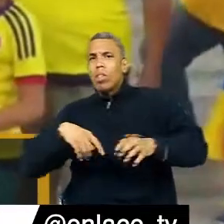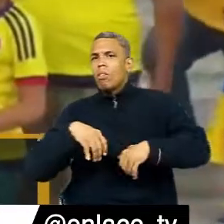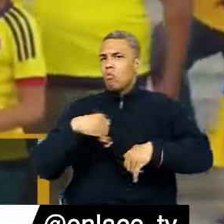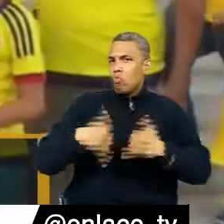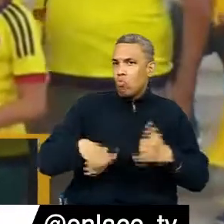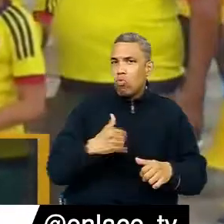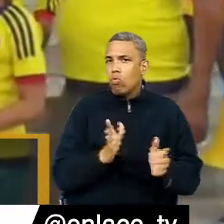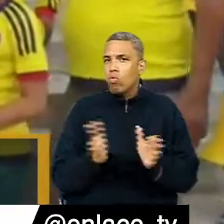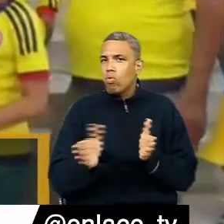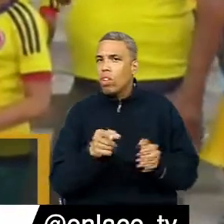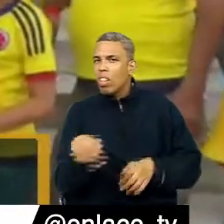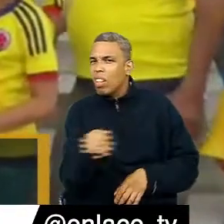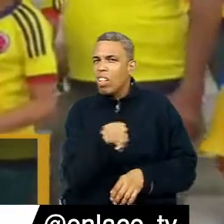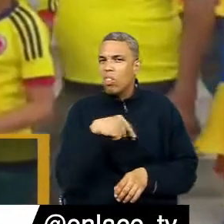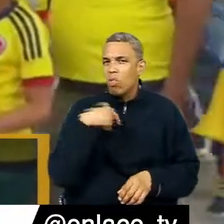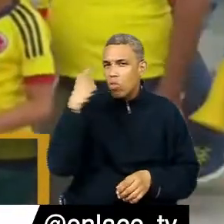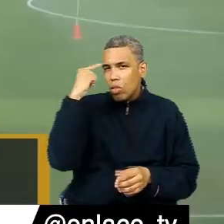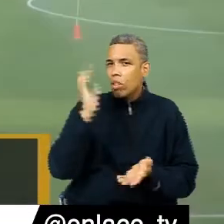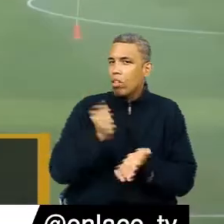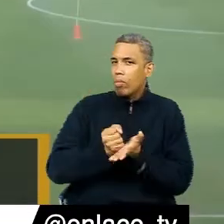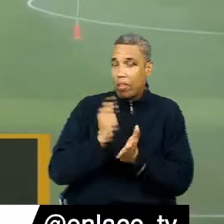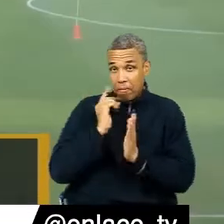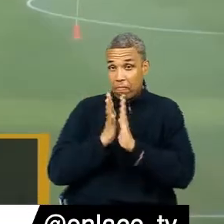la noche anterior, previo a este compromiso.